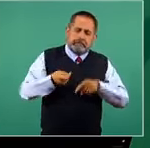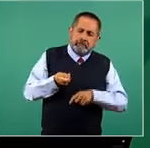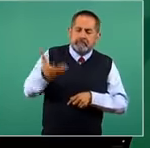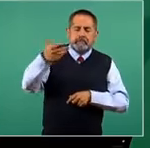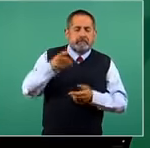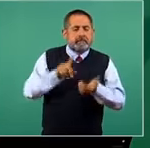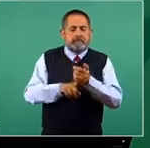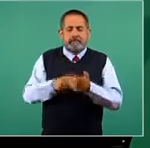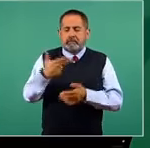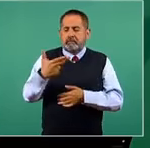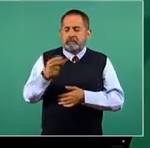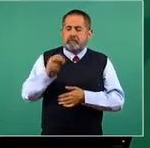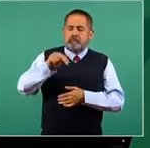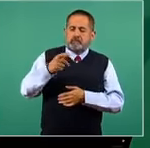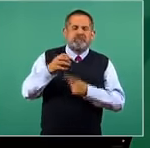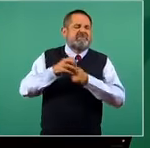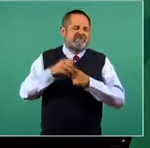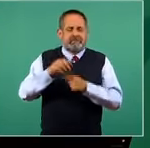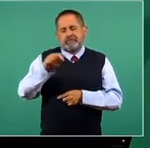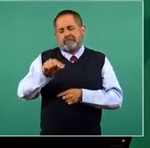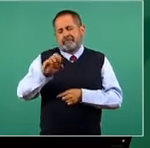de información nacionales.